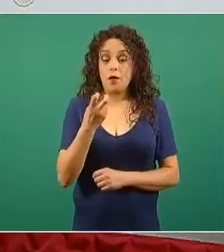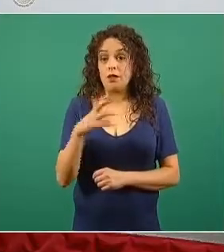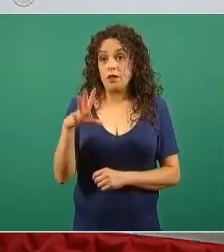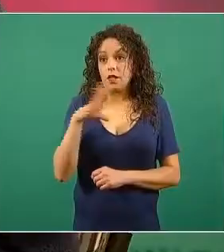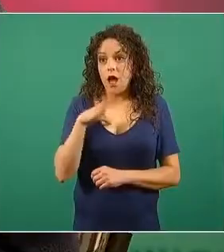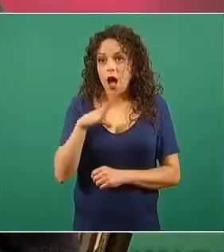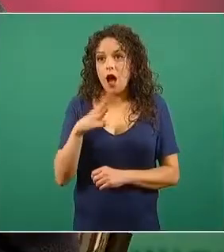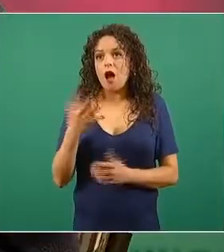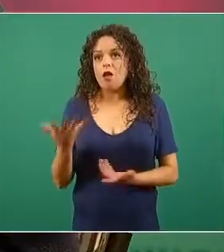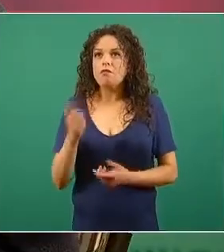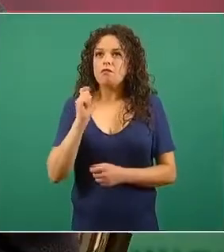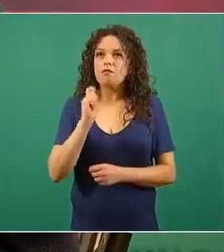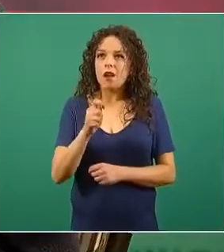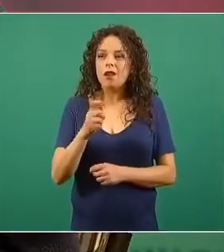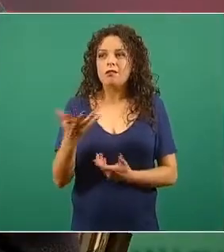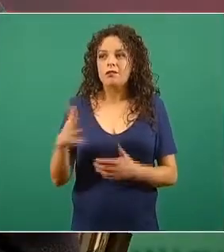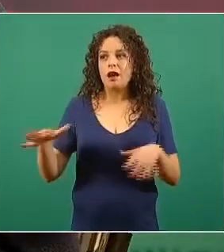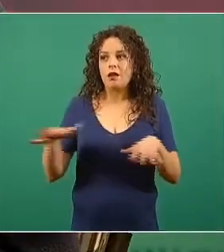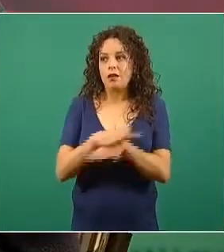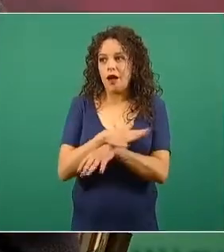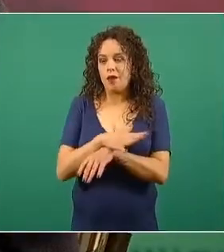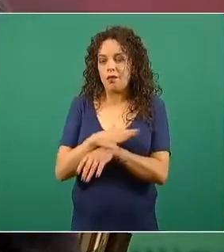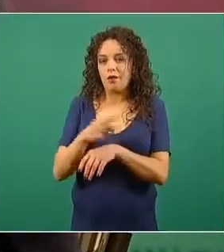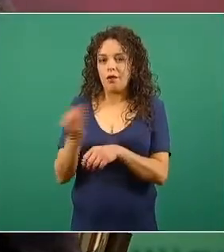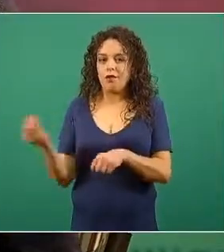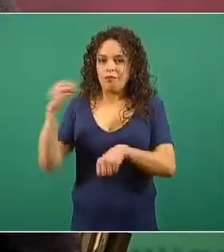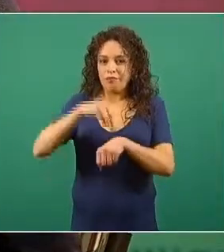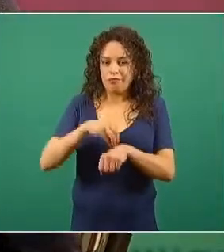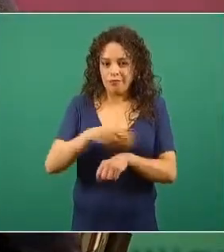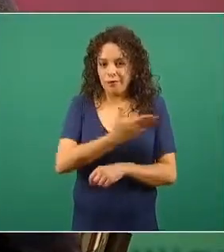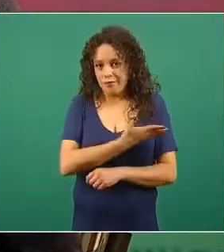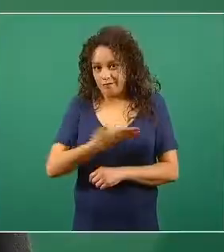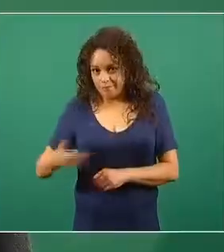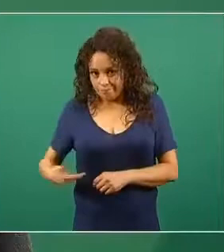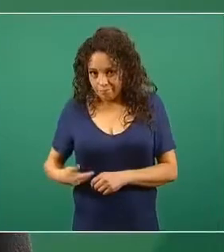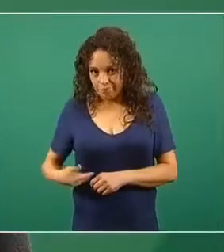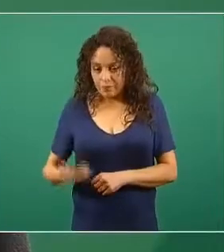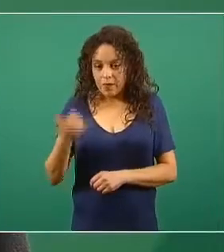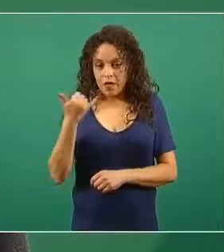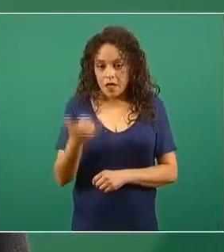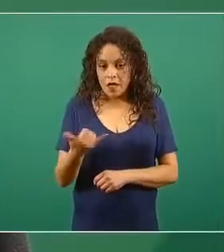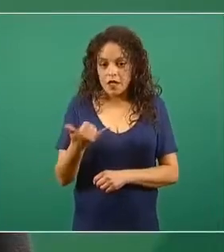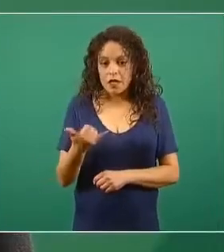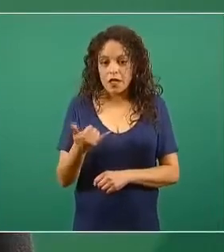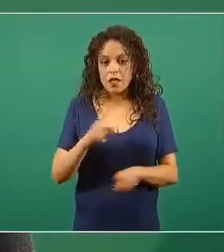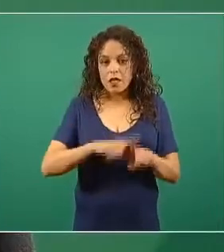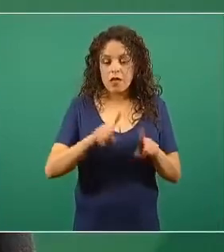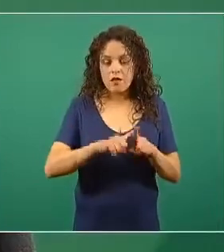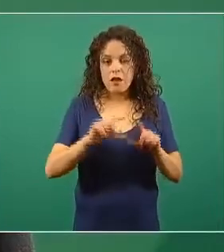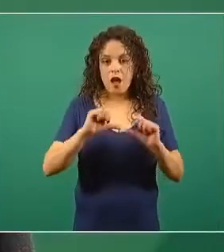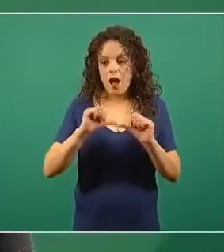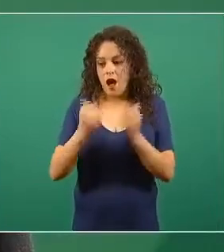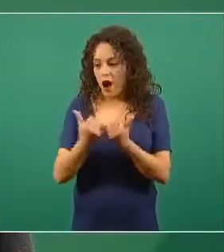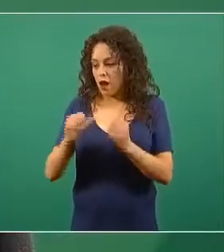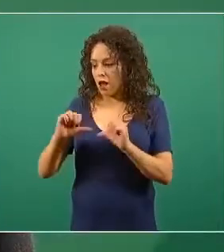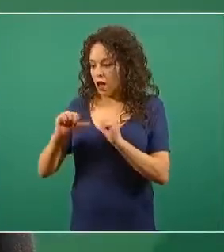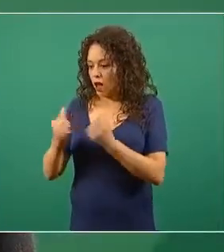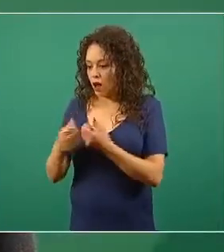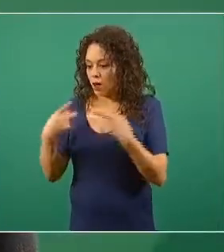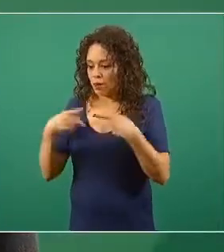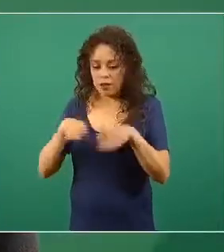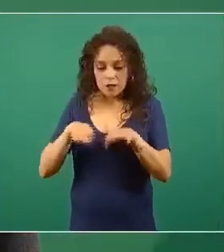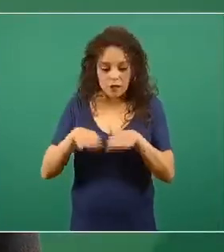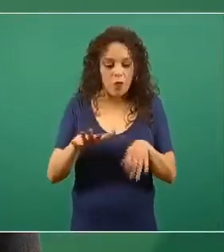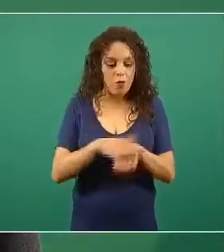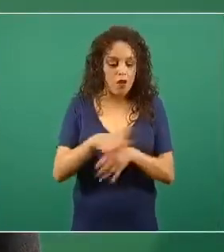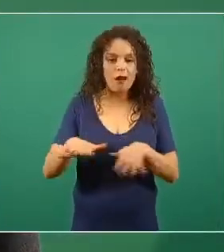cambio de administración y por lo tanto de actores directos en ciertas áreas, porque cambian las